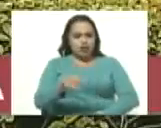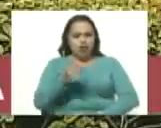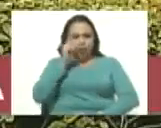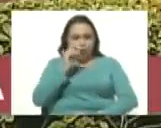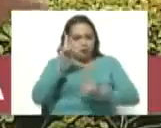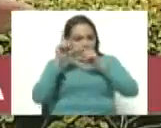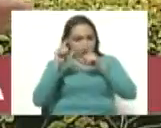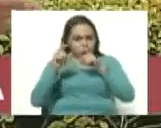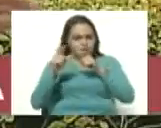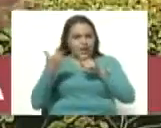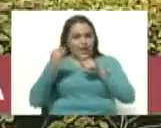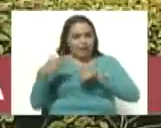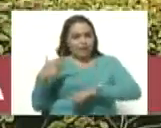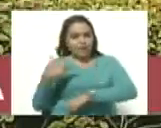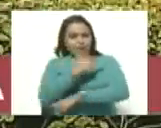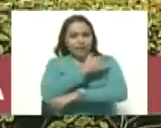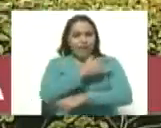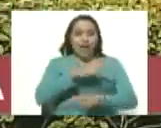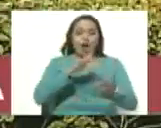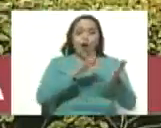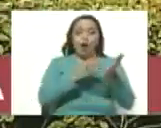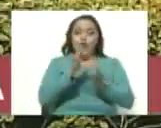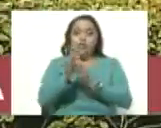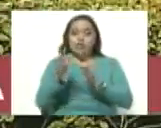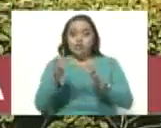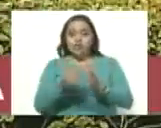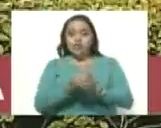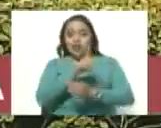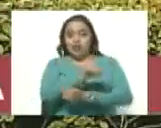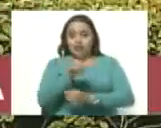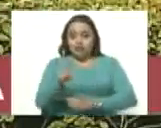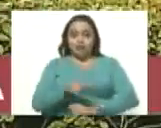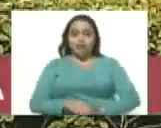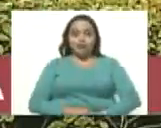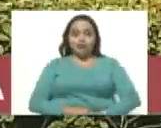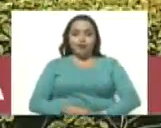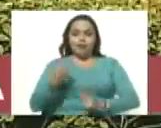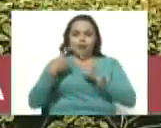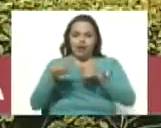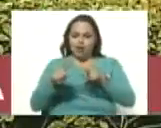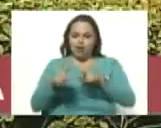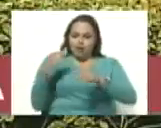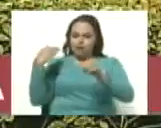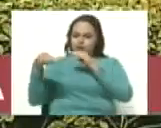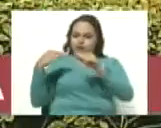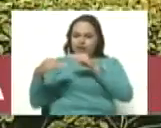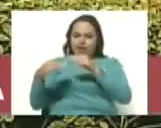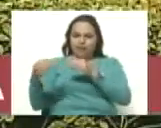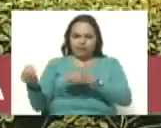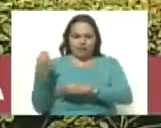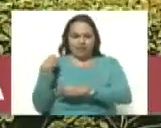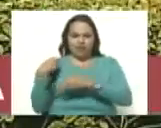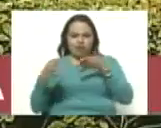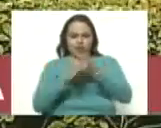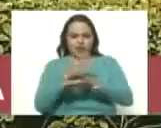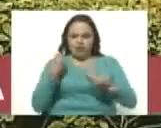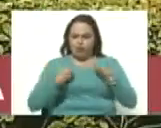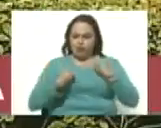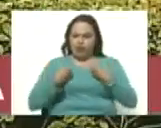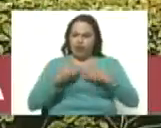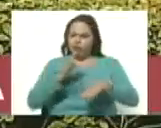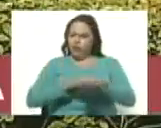que yo después entreviste pero él me manifestaba esto por un chat su preocupación porque él